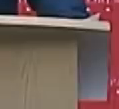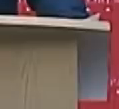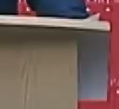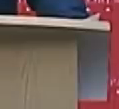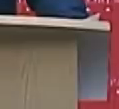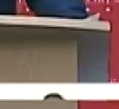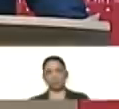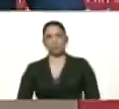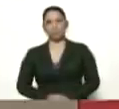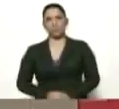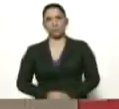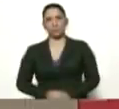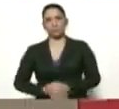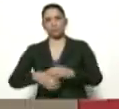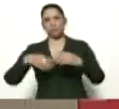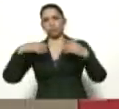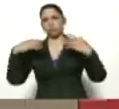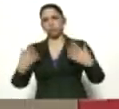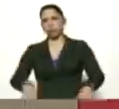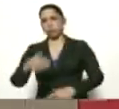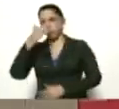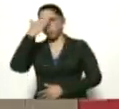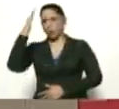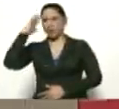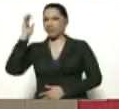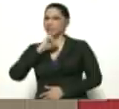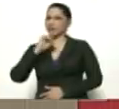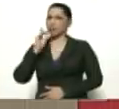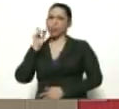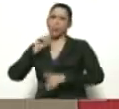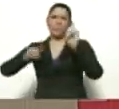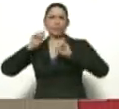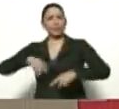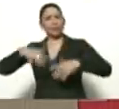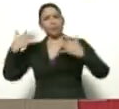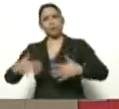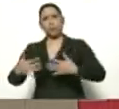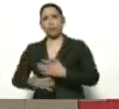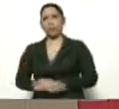pura hipocresía iba el duque por la mentira